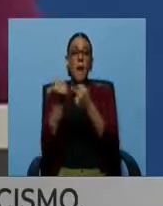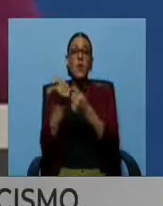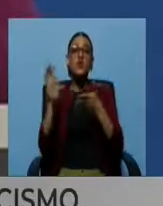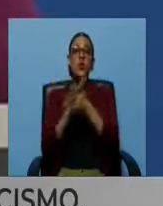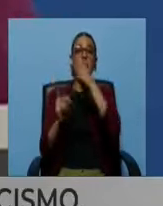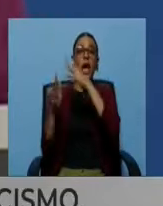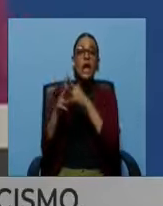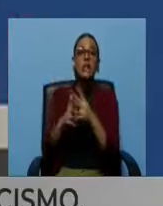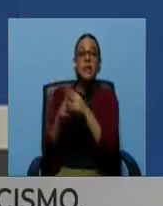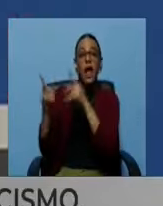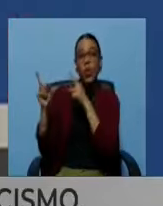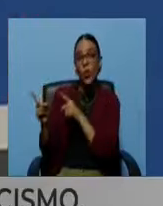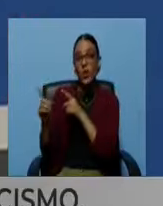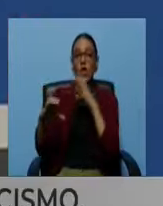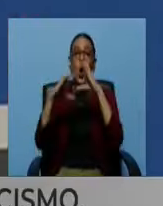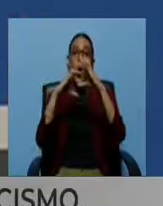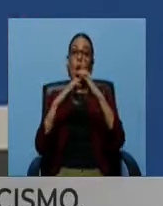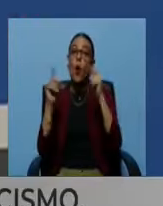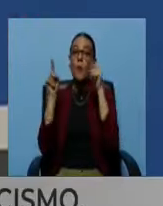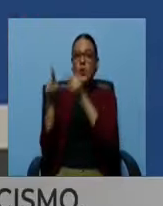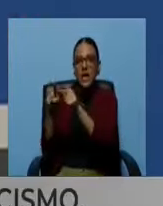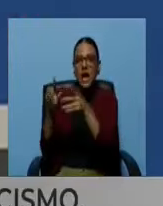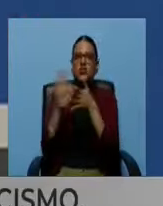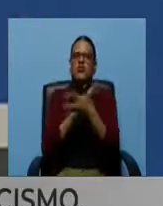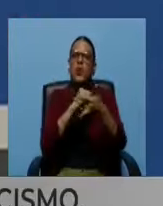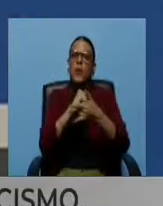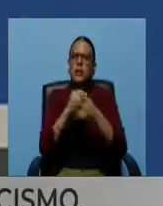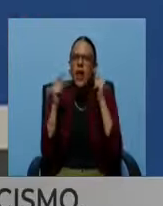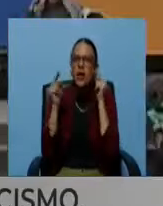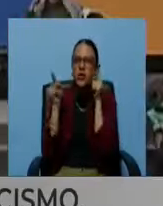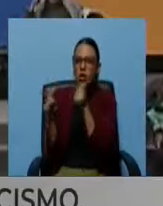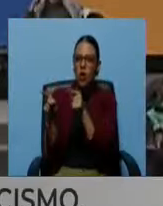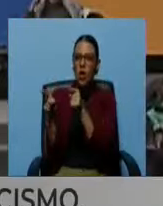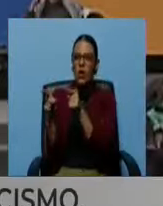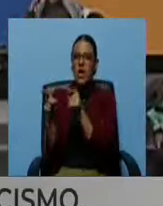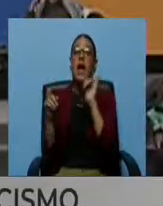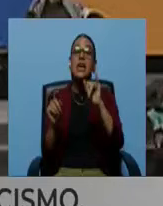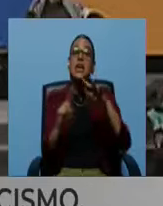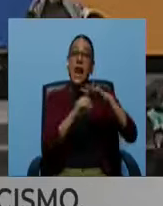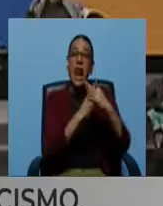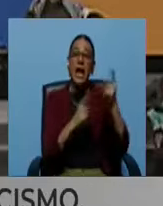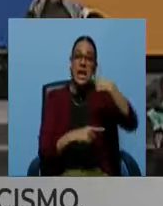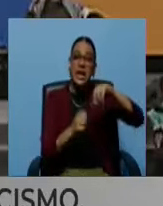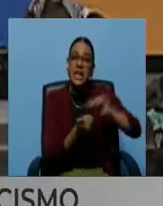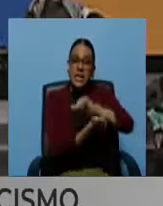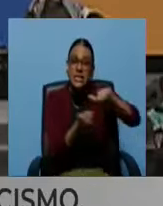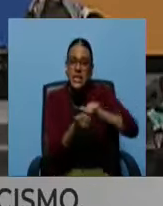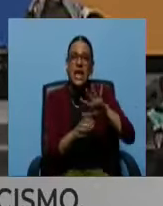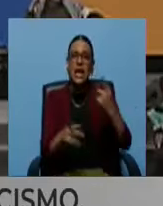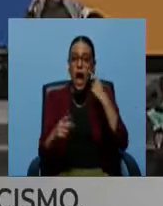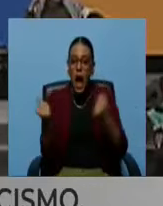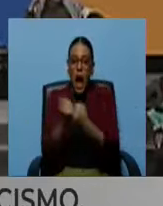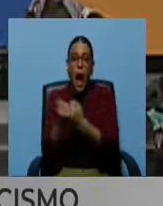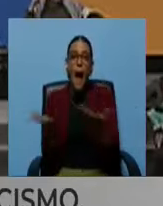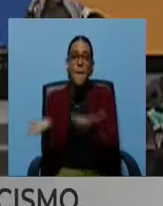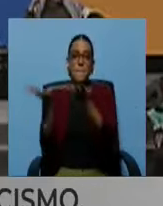imperialismo, un imperialismo tecnológico, y la crisis que la está impulsando.